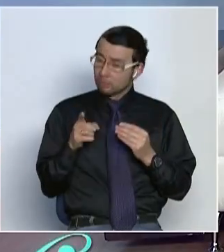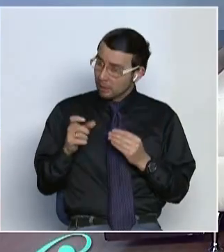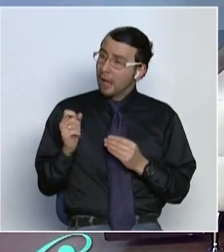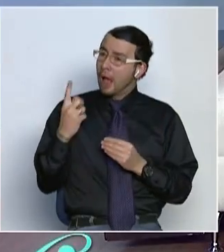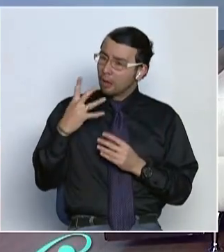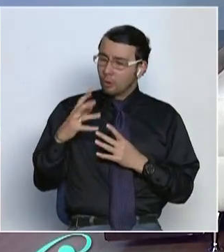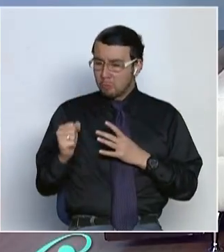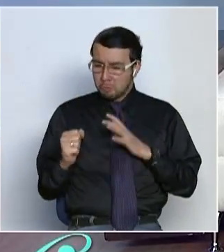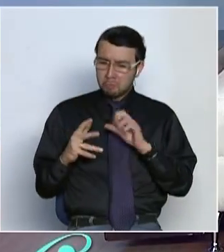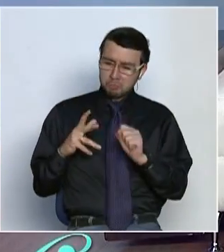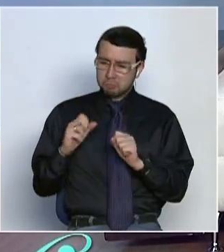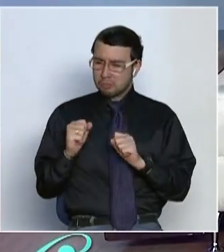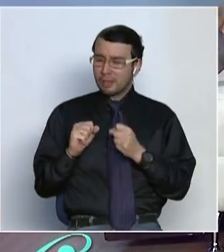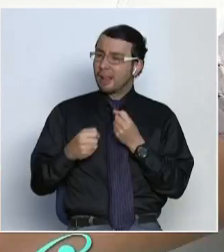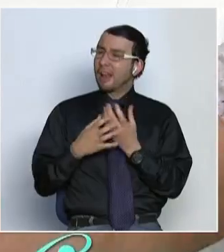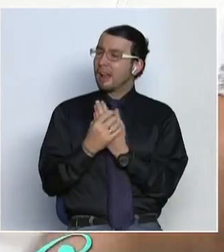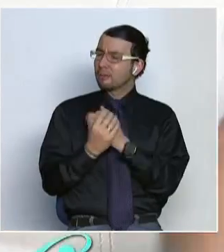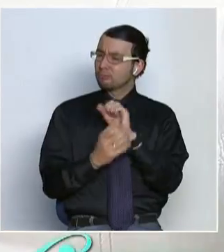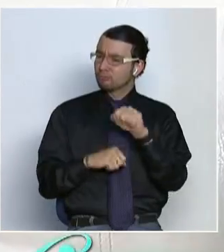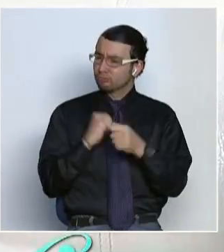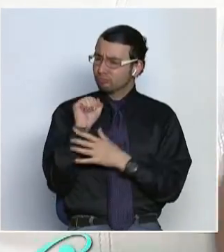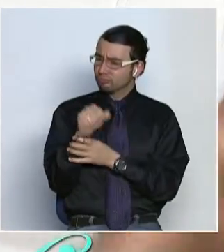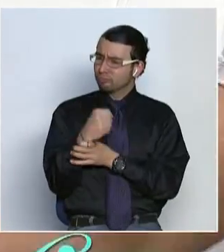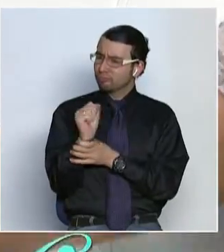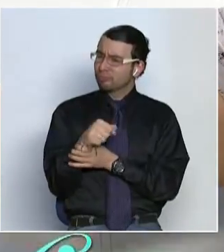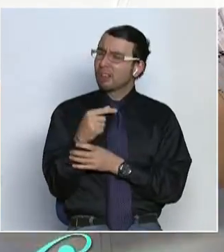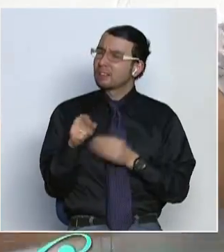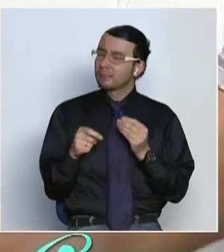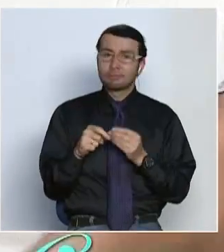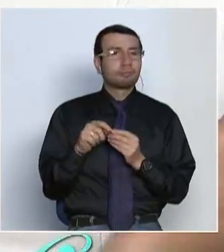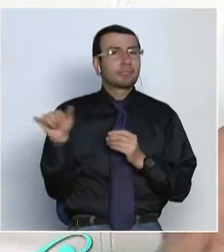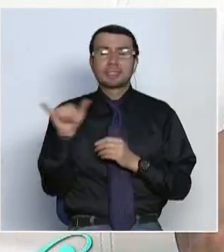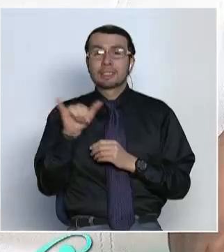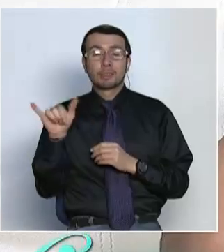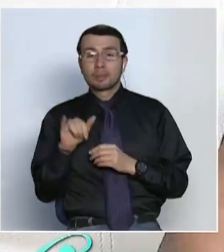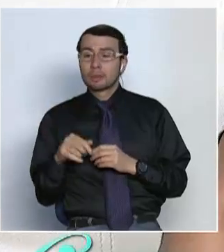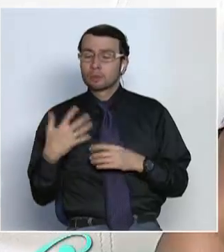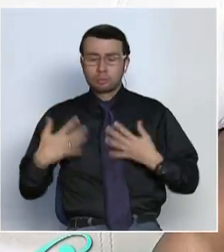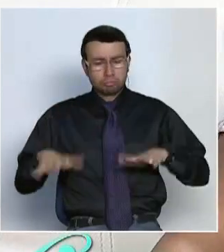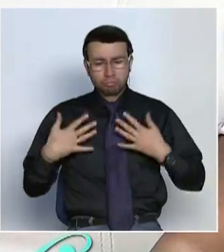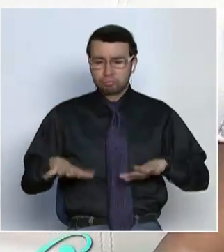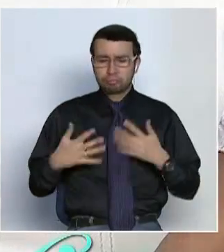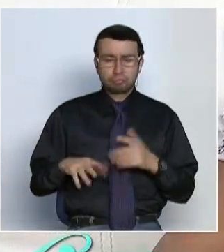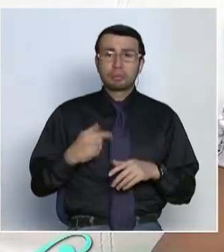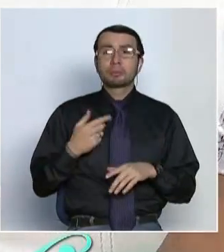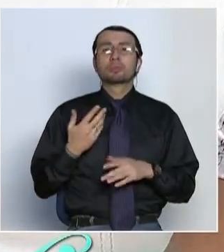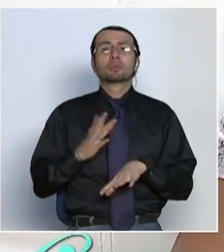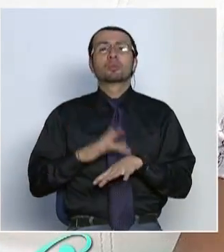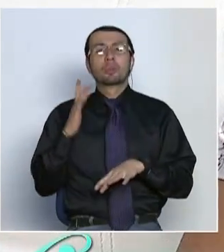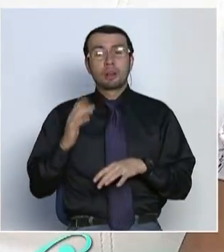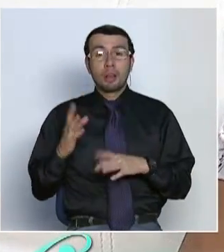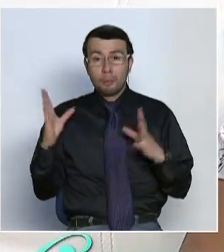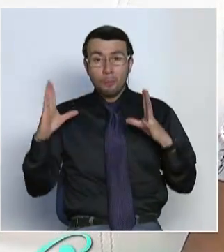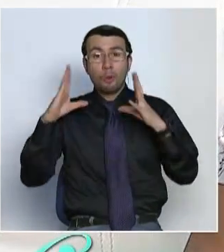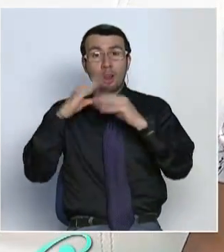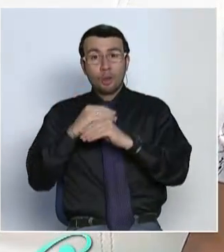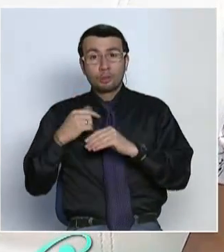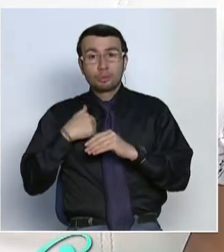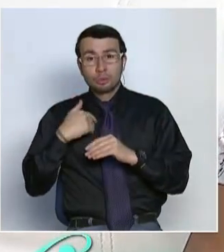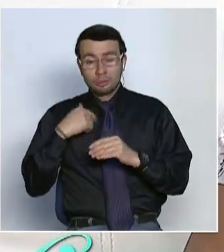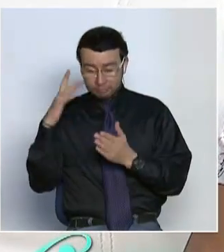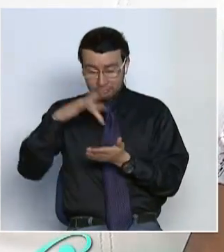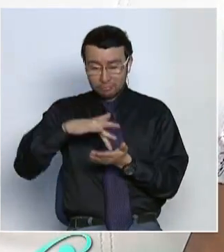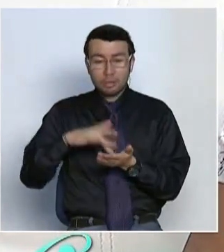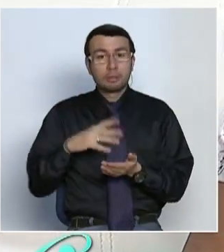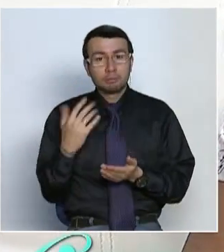se le quitaba? No, tenía que ponerme a hacer las manos así a bolearlas, así pararme y por las noches me levantaba a bolear